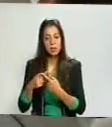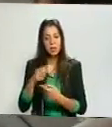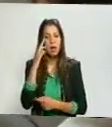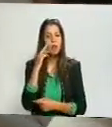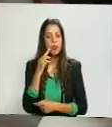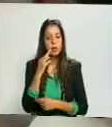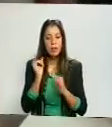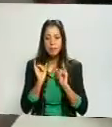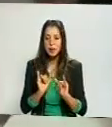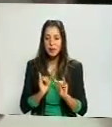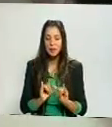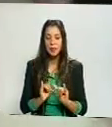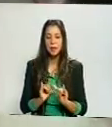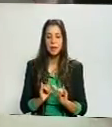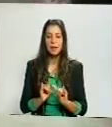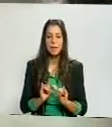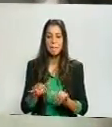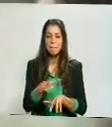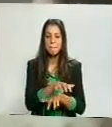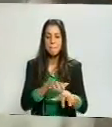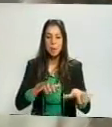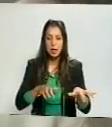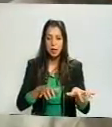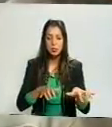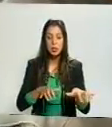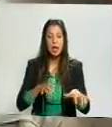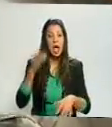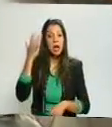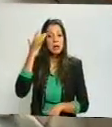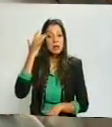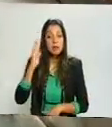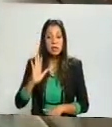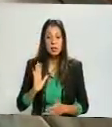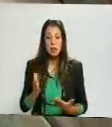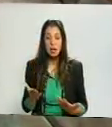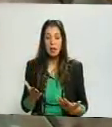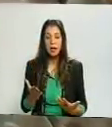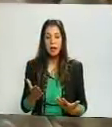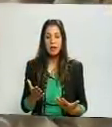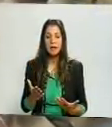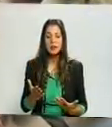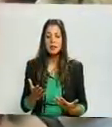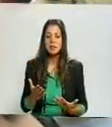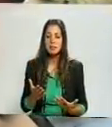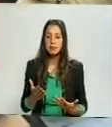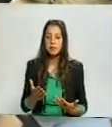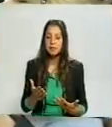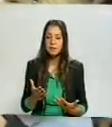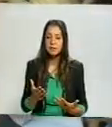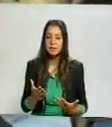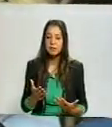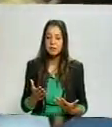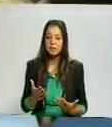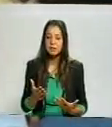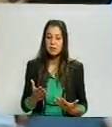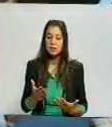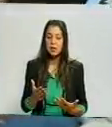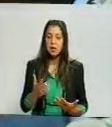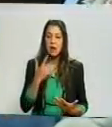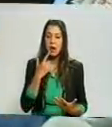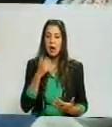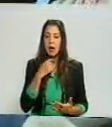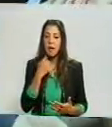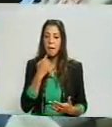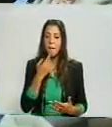Sáenz. La mayoría cree que su mérito fue acompañar